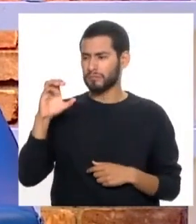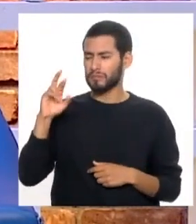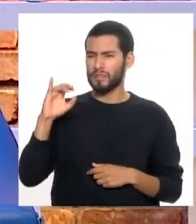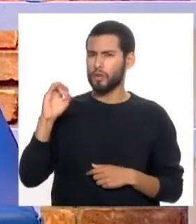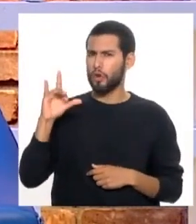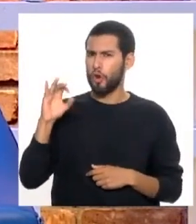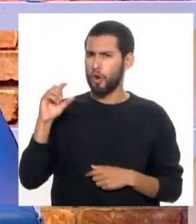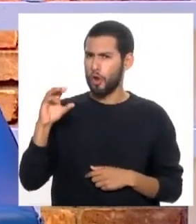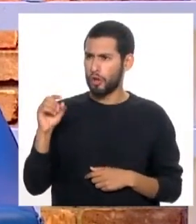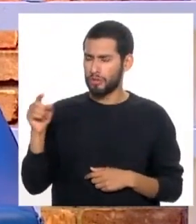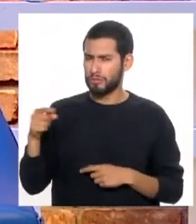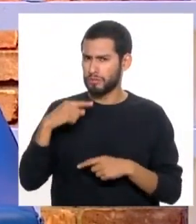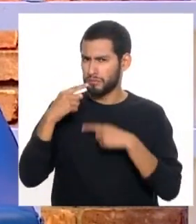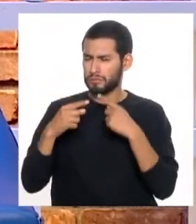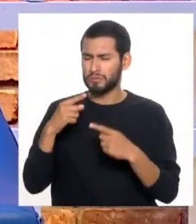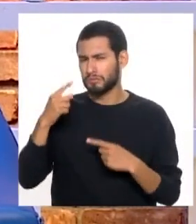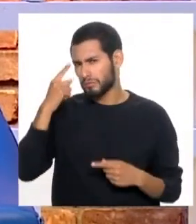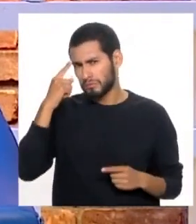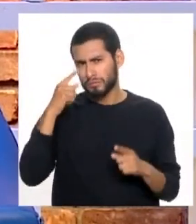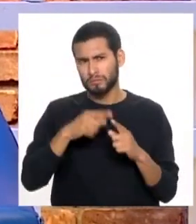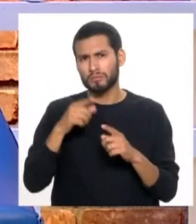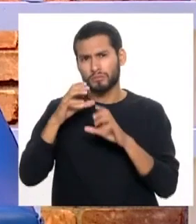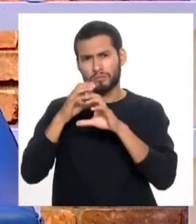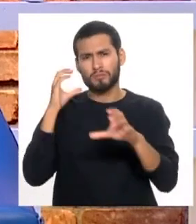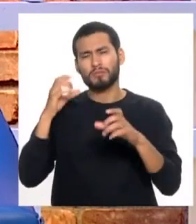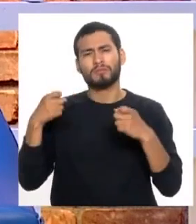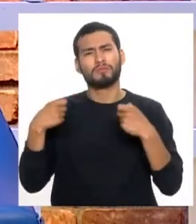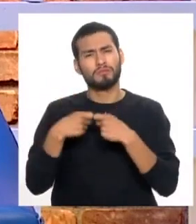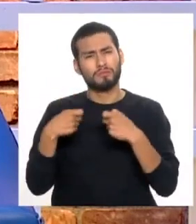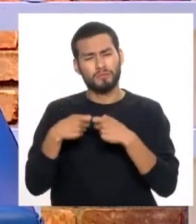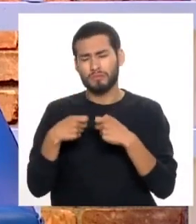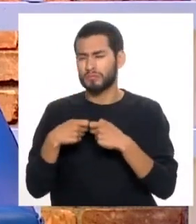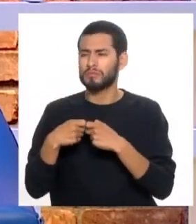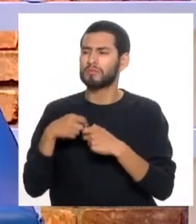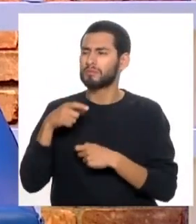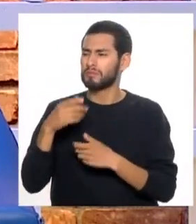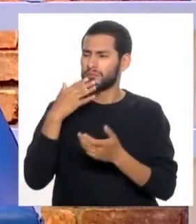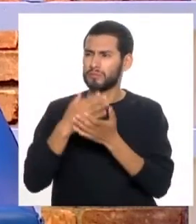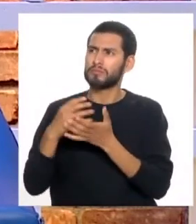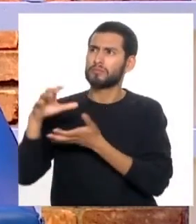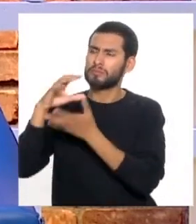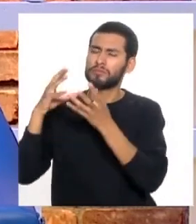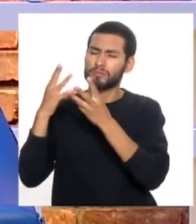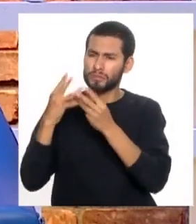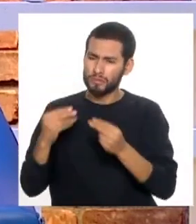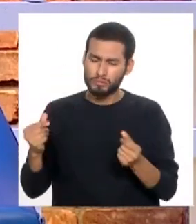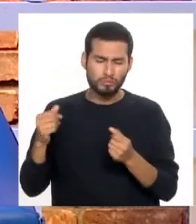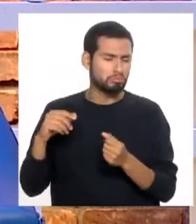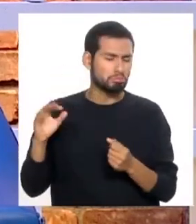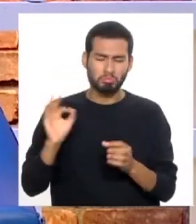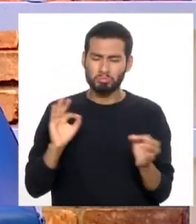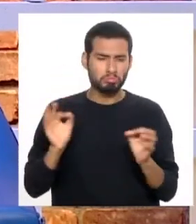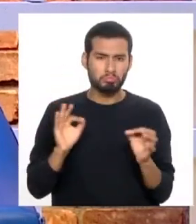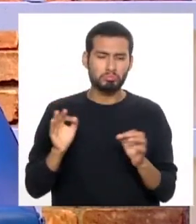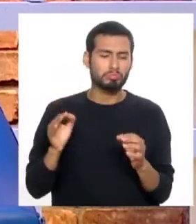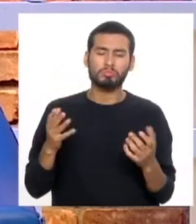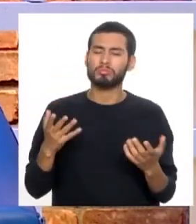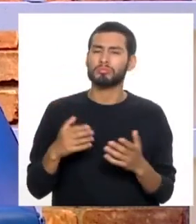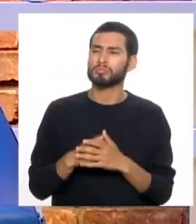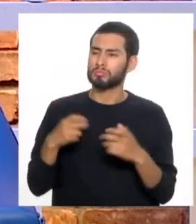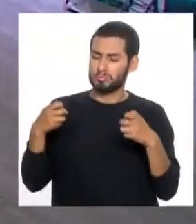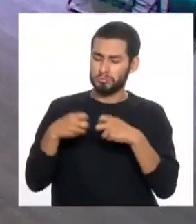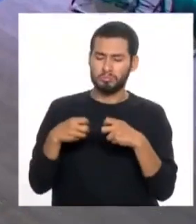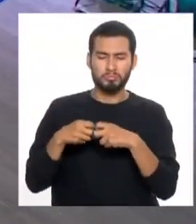venía a comentar la idea de los buses eléctricos, estos buses ecoamigables además, que no generan contaminación y